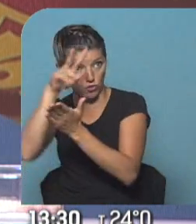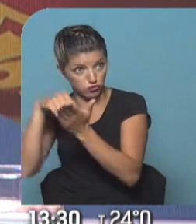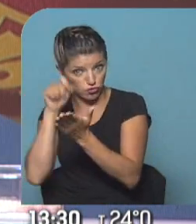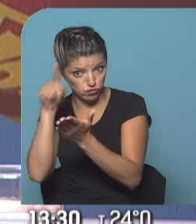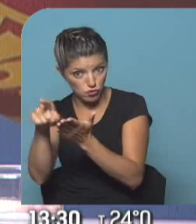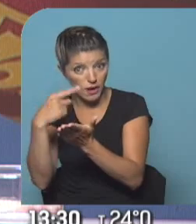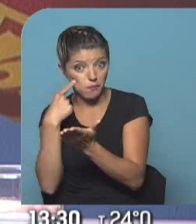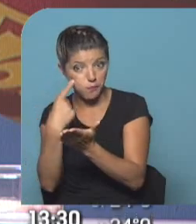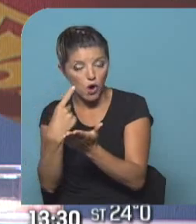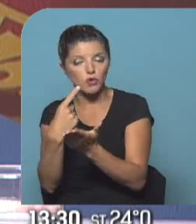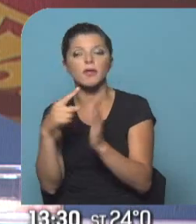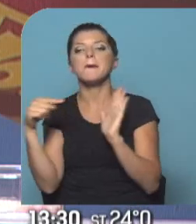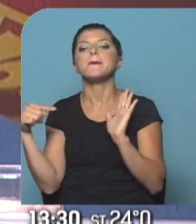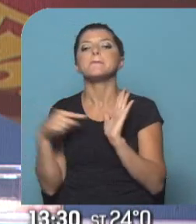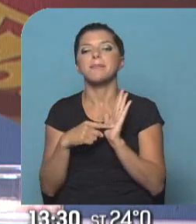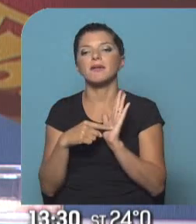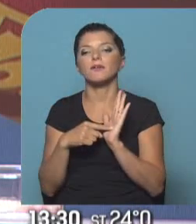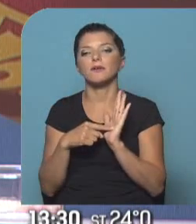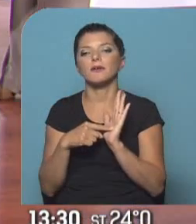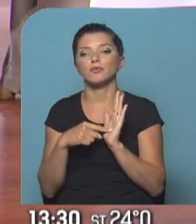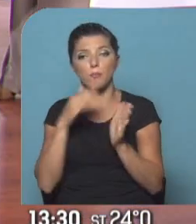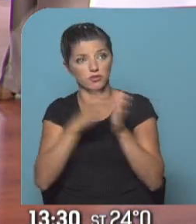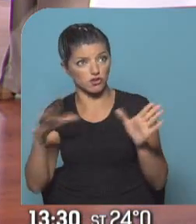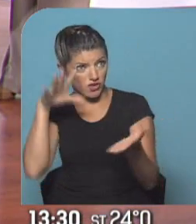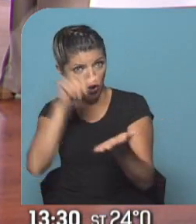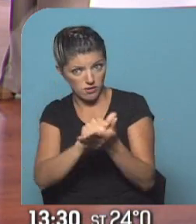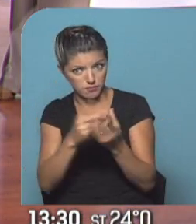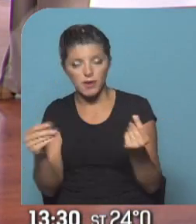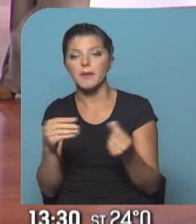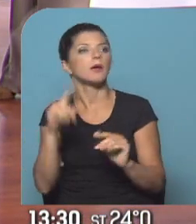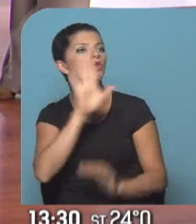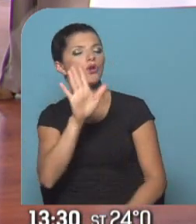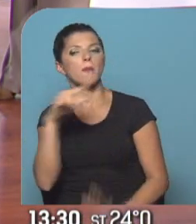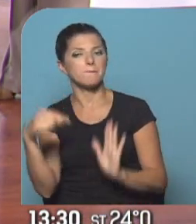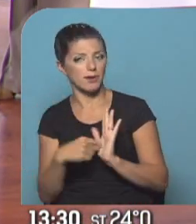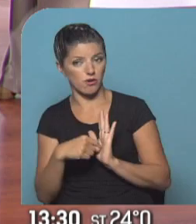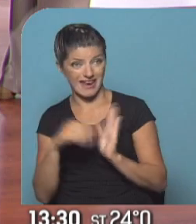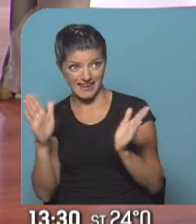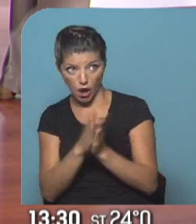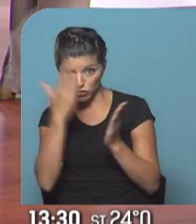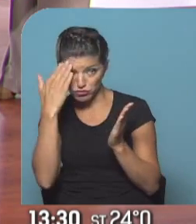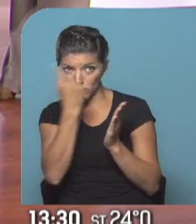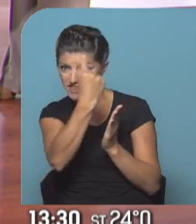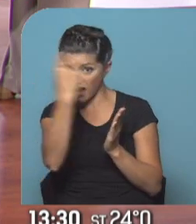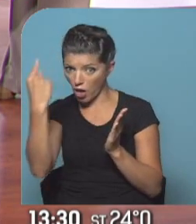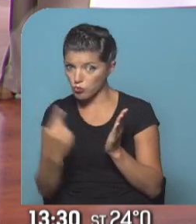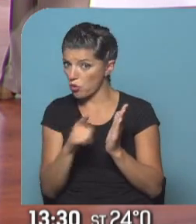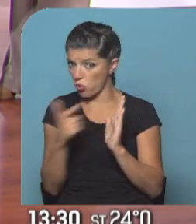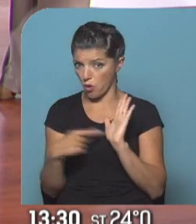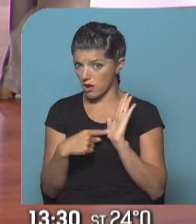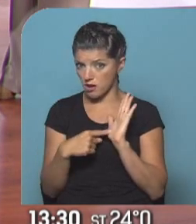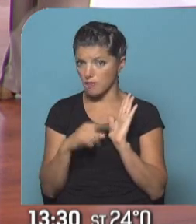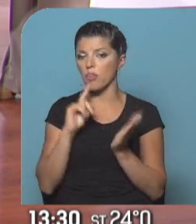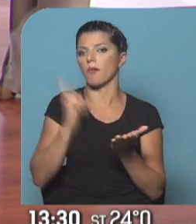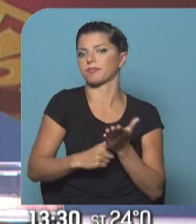ahí en un proceso de descolonización, que es otra cosa. Pero no hay, coincido con vos. En las constituciones no hay de autodeterminación de los